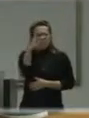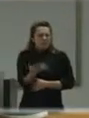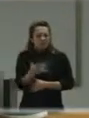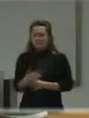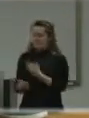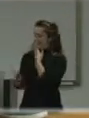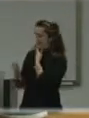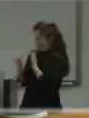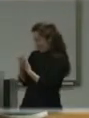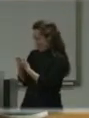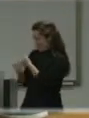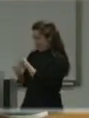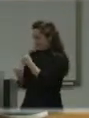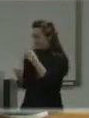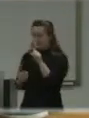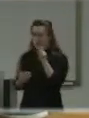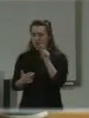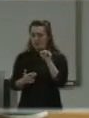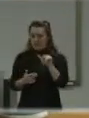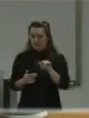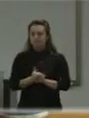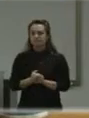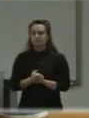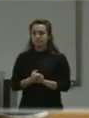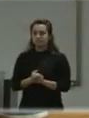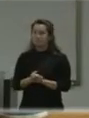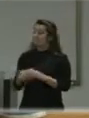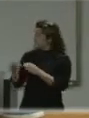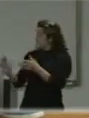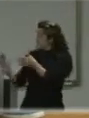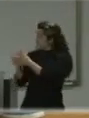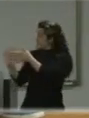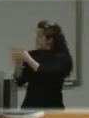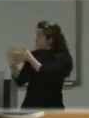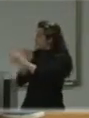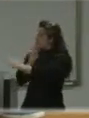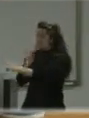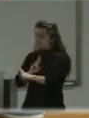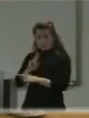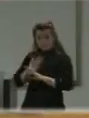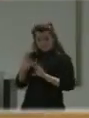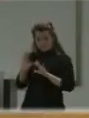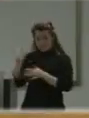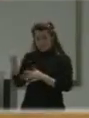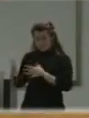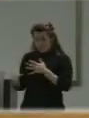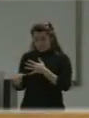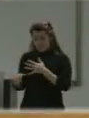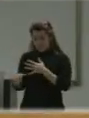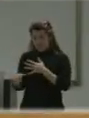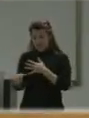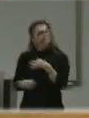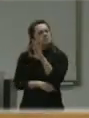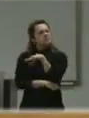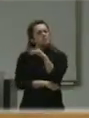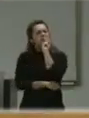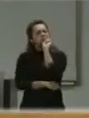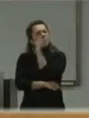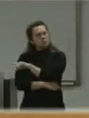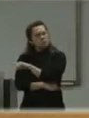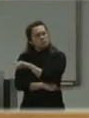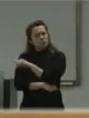Sonia con respecto a todo lo que ustedes han mencionado consideran que